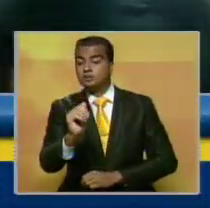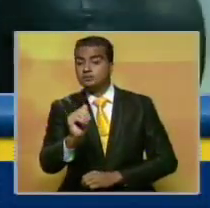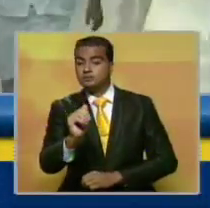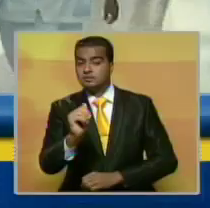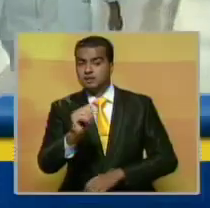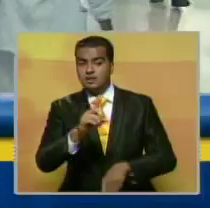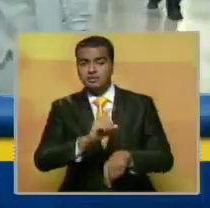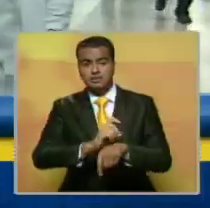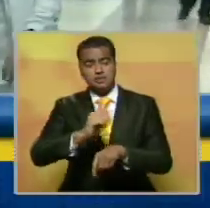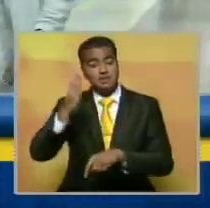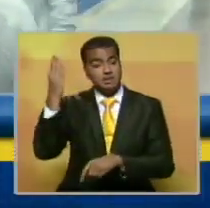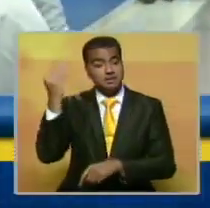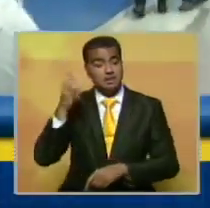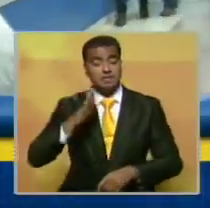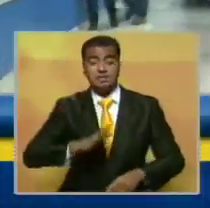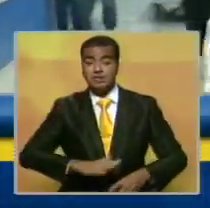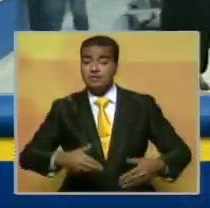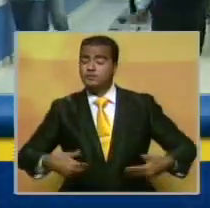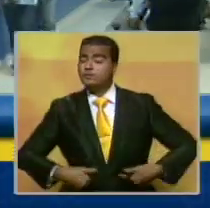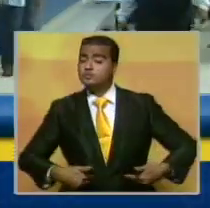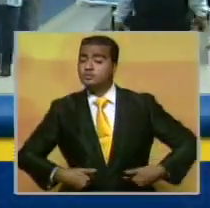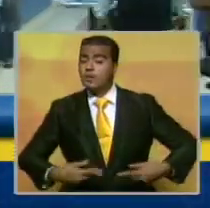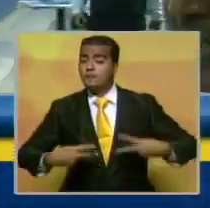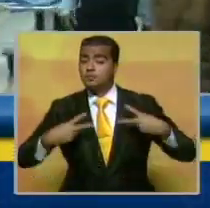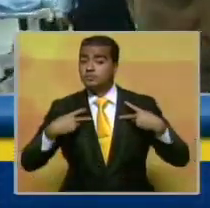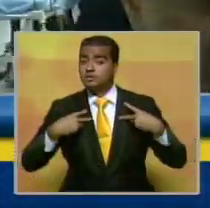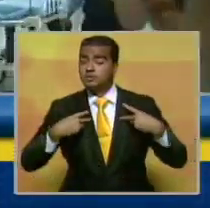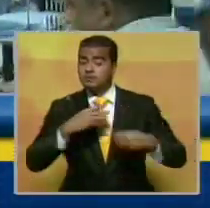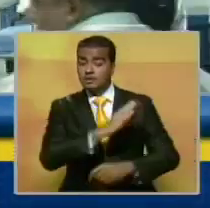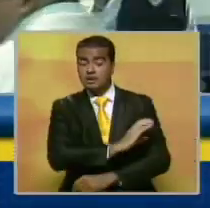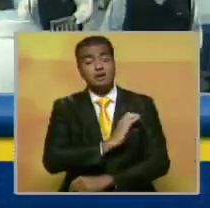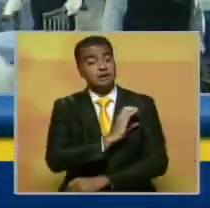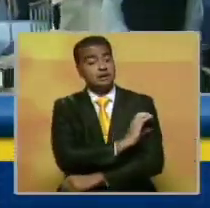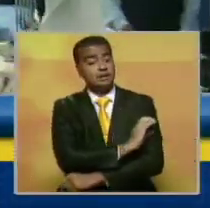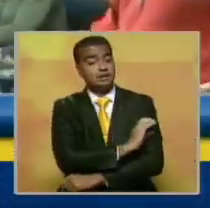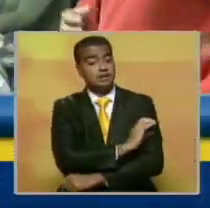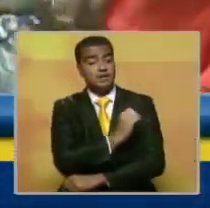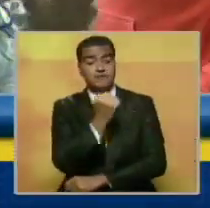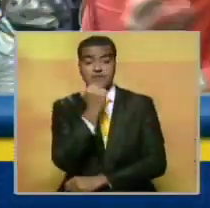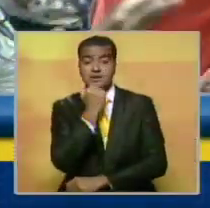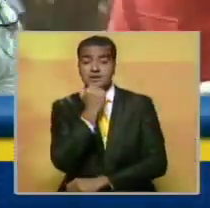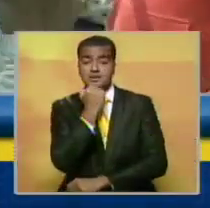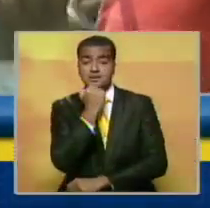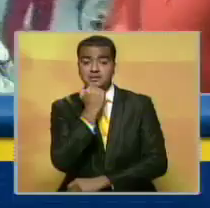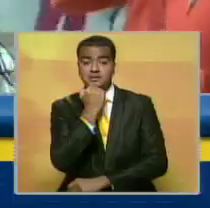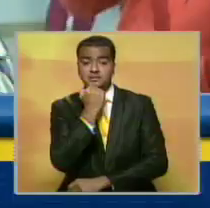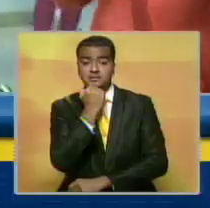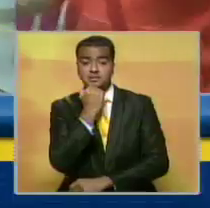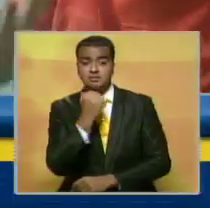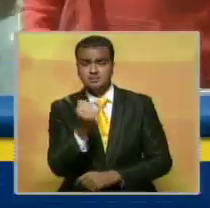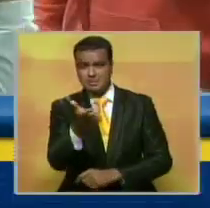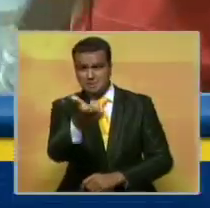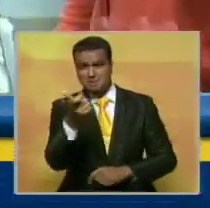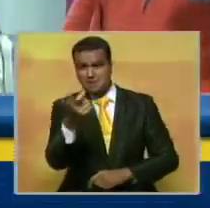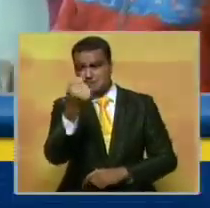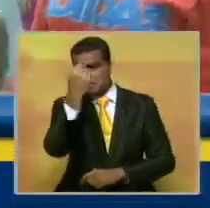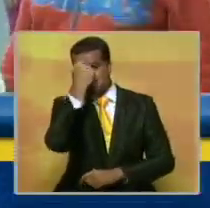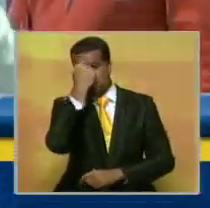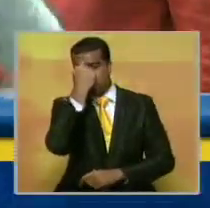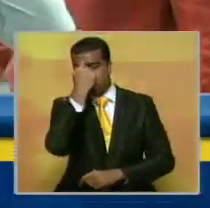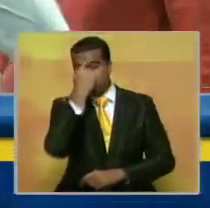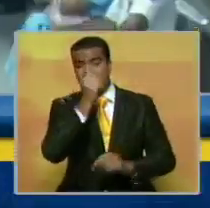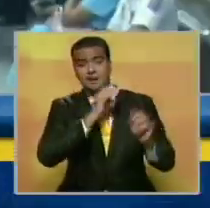día de ayer luchaba por su vida en la clínica Guerras Méndez de la ciudad de Valencia, tras haber recibido impacto de bala en la cabeza en